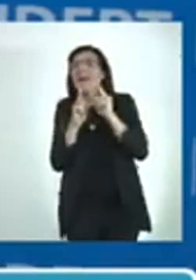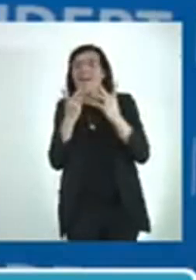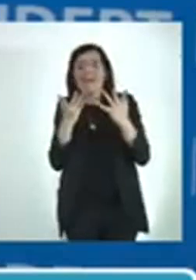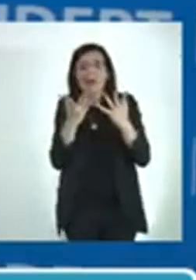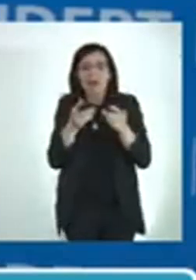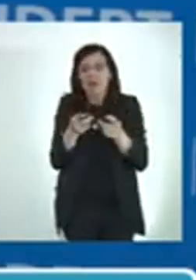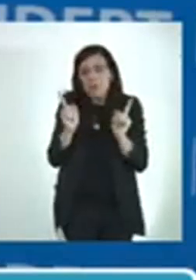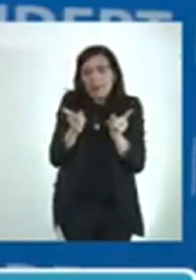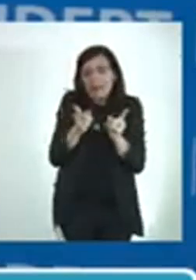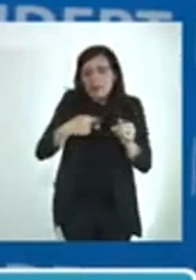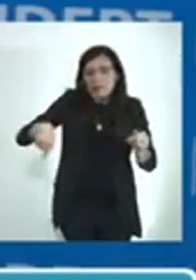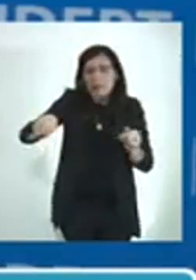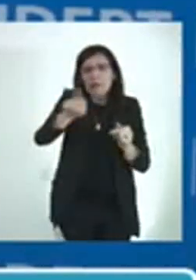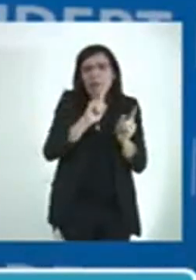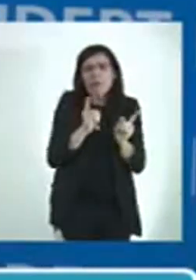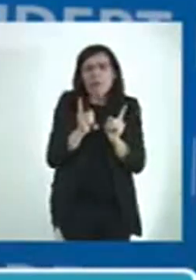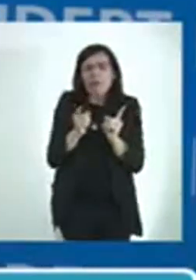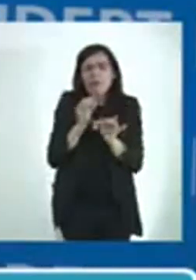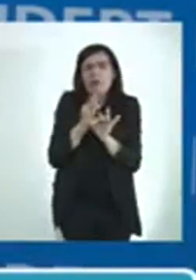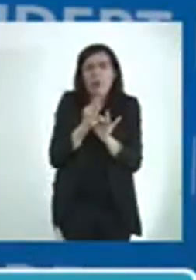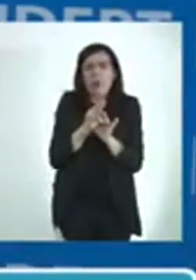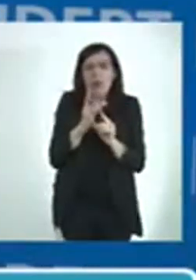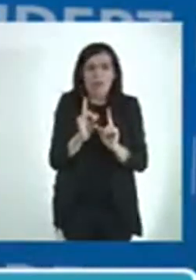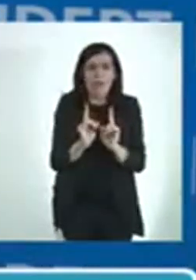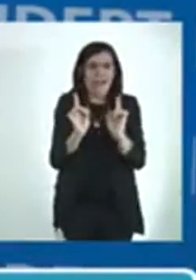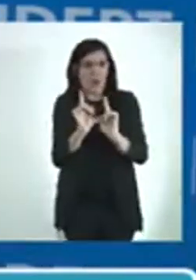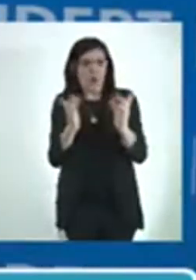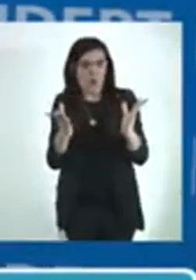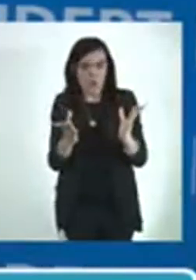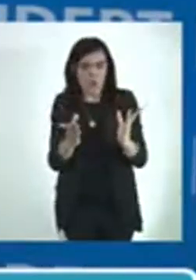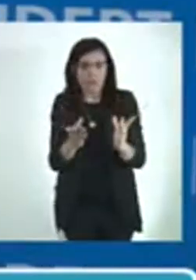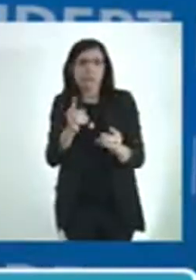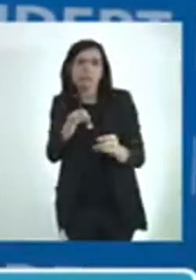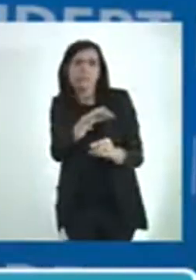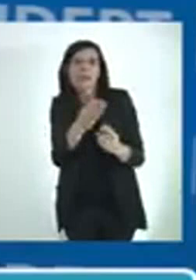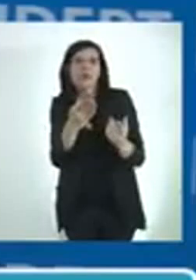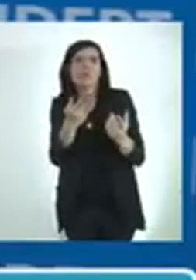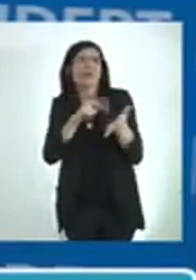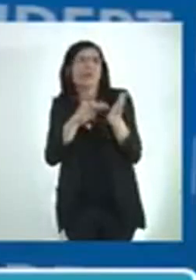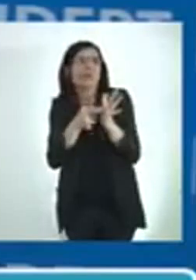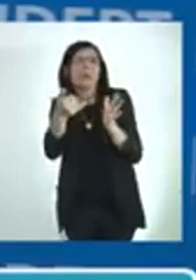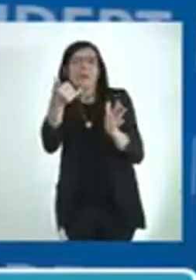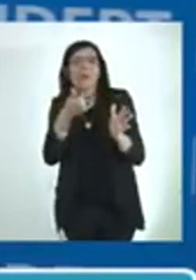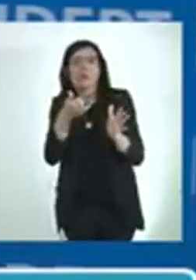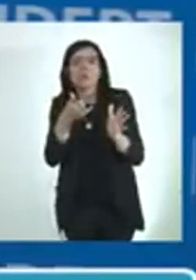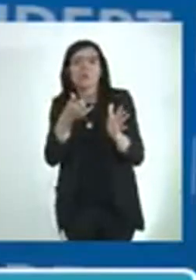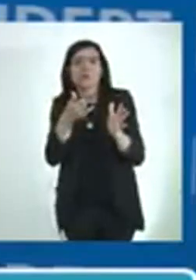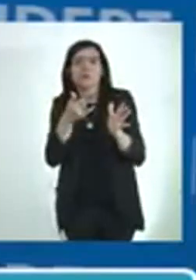diariamente, cotidianamente, para los que la ESI propone una herramienta de abordaje. Uh-huh. Entonces, por ahí el docente dice, ay, pero yo